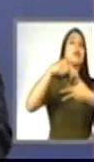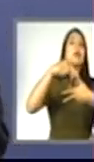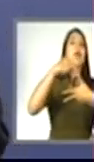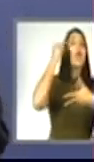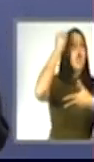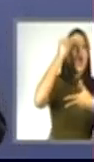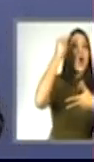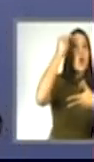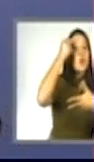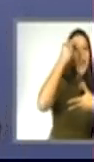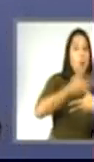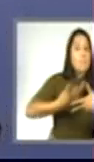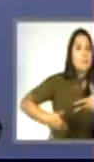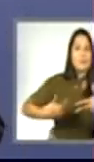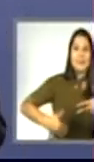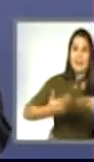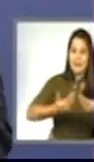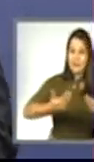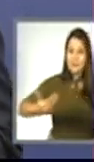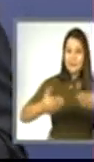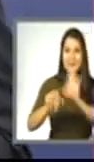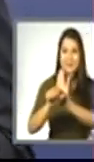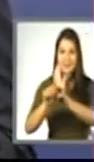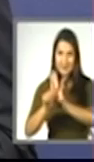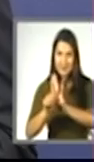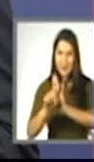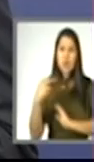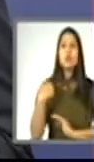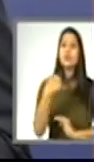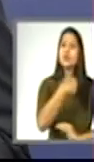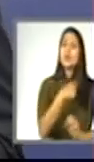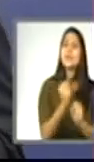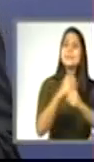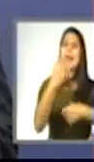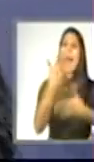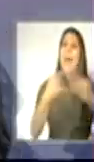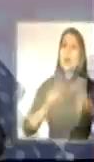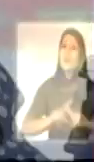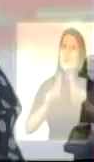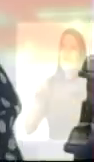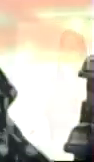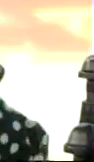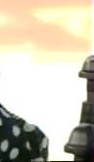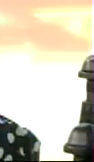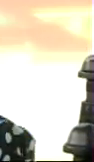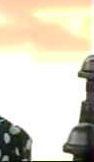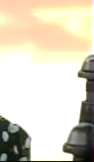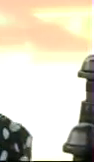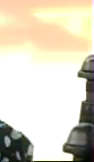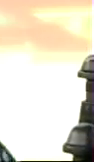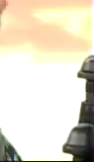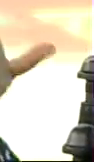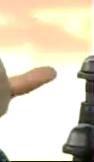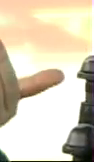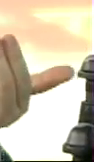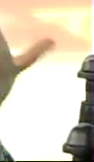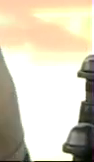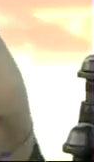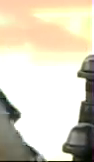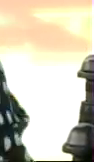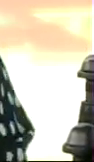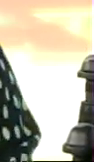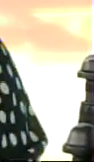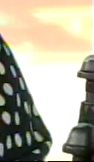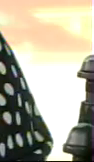preguntaba Laura sobre la televisión, yo creo que lo que está predominando básicamente es el formato audiovisual, y que evidentemente